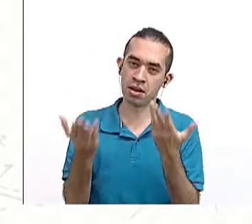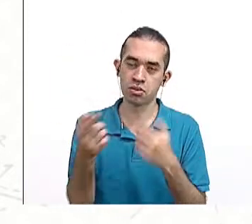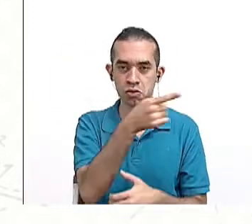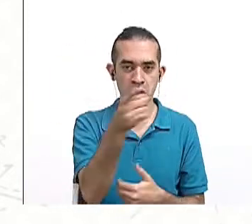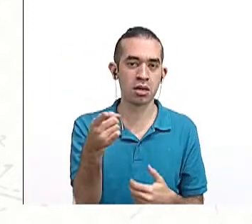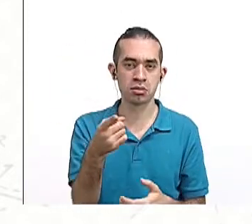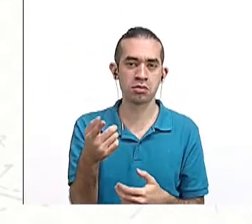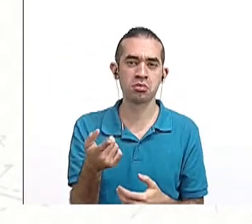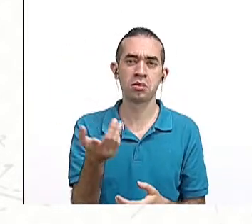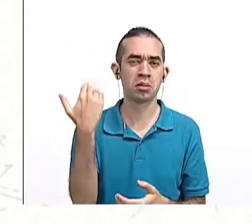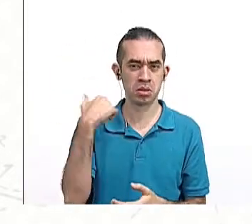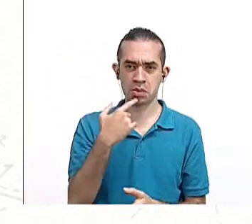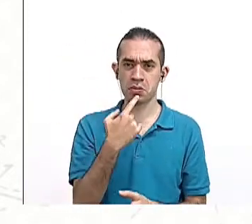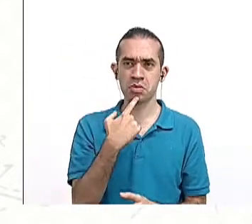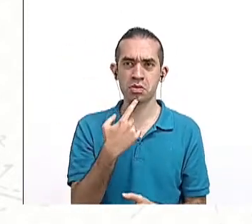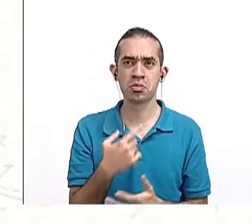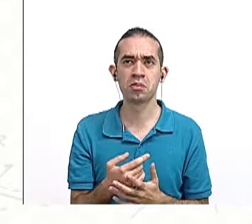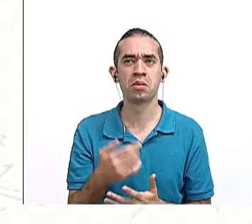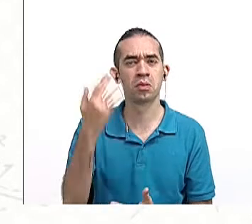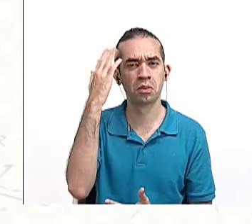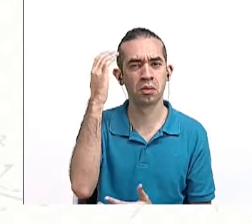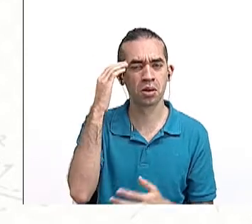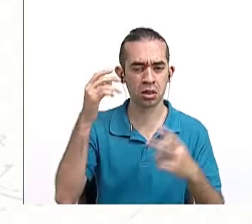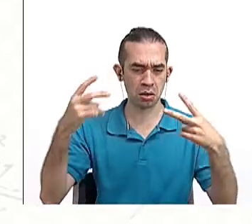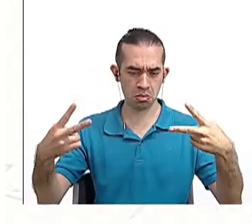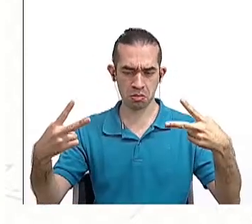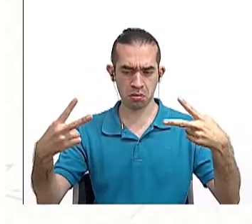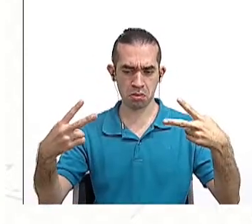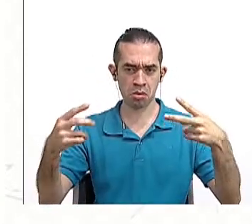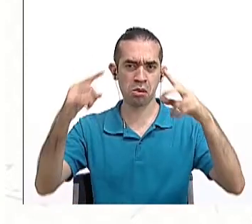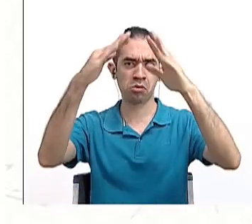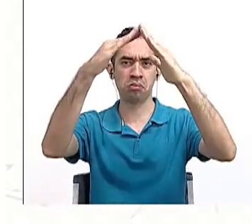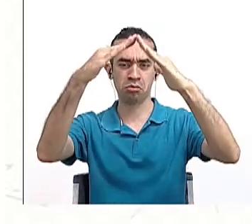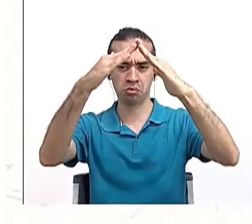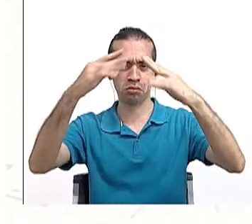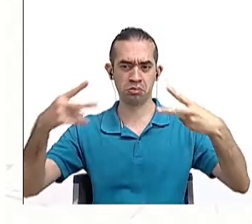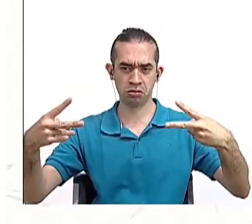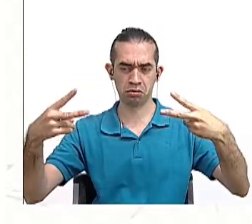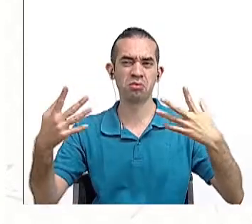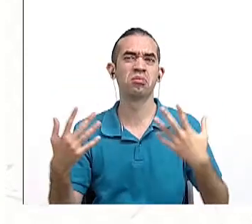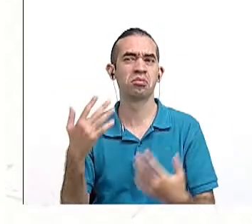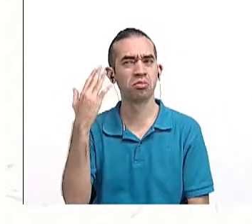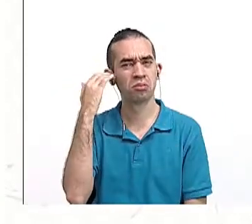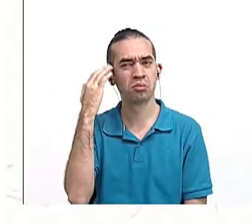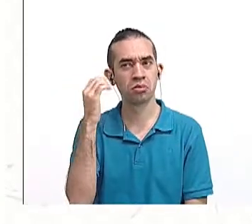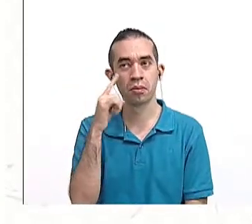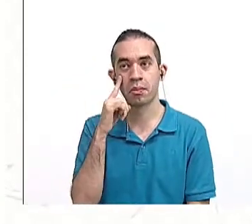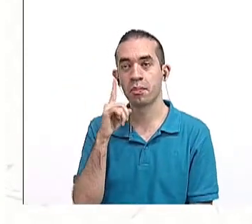en su momento decían porque menciona ángulos internos bueno vean esto